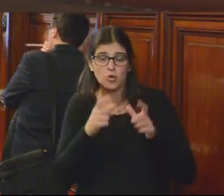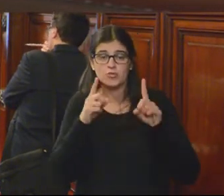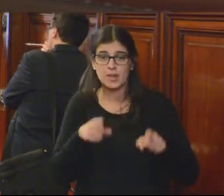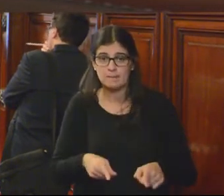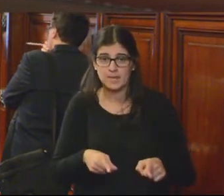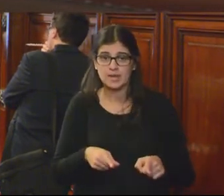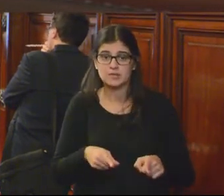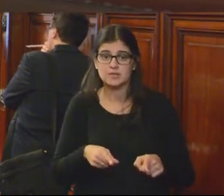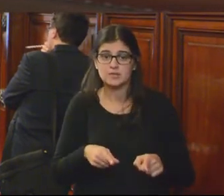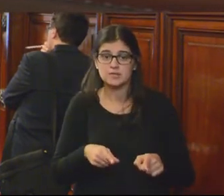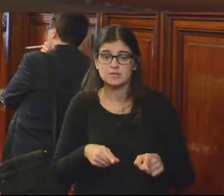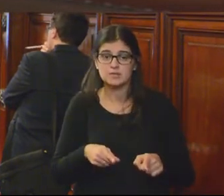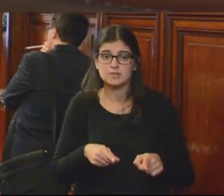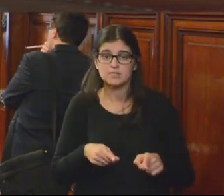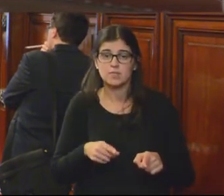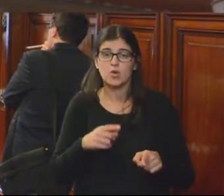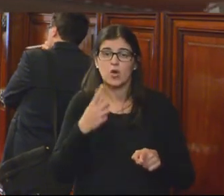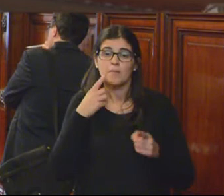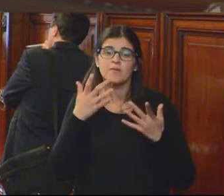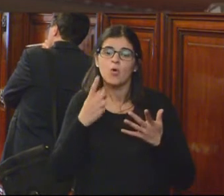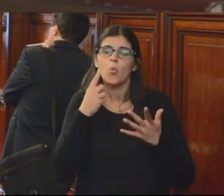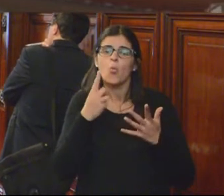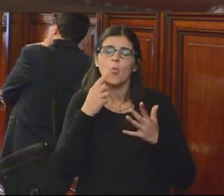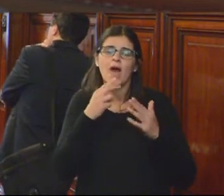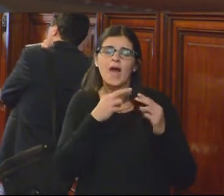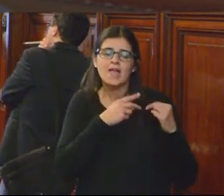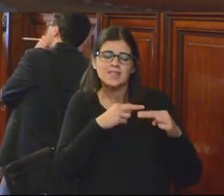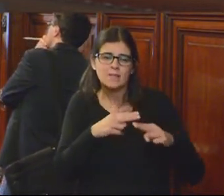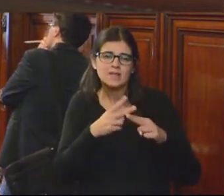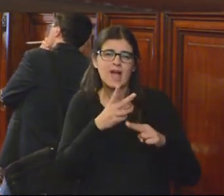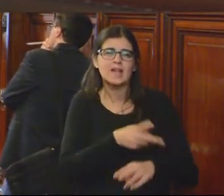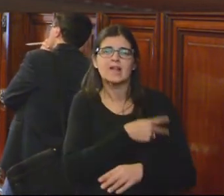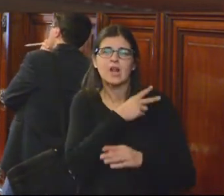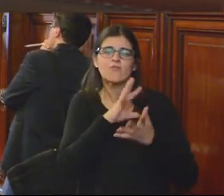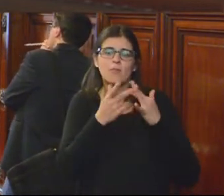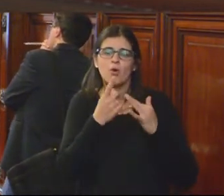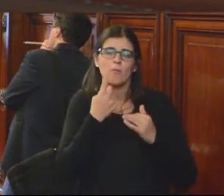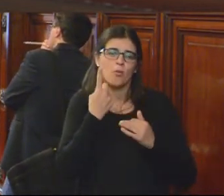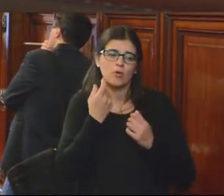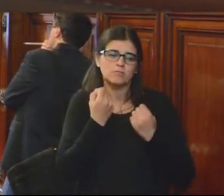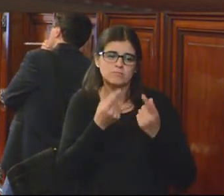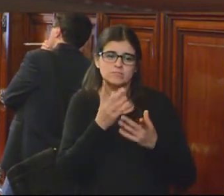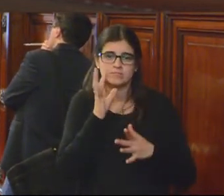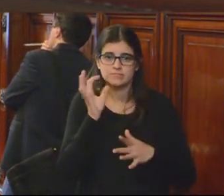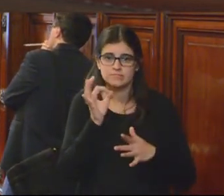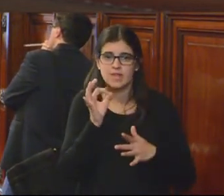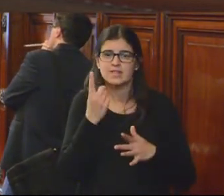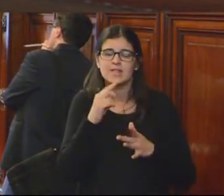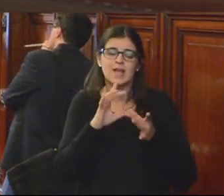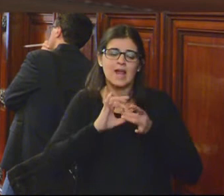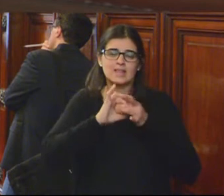un atentado a la estabilidad en el cargo, que se considera como una condición para la